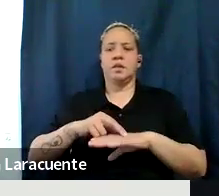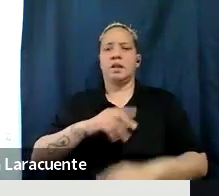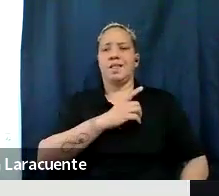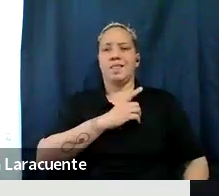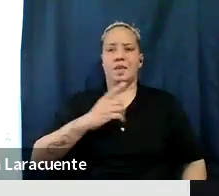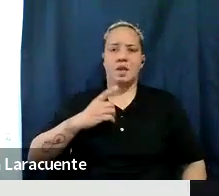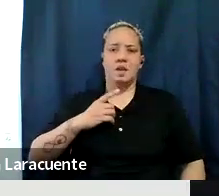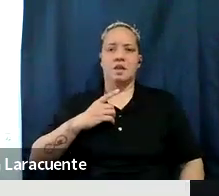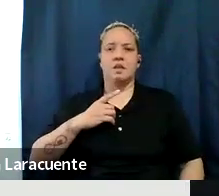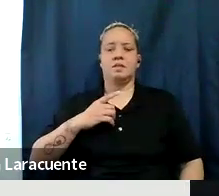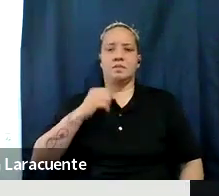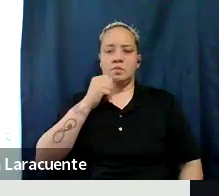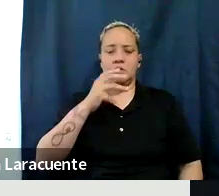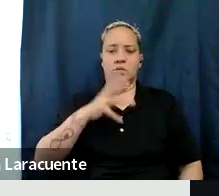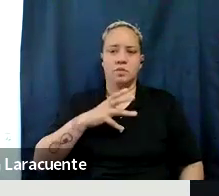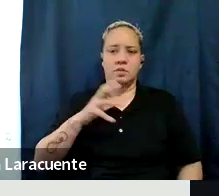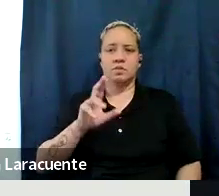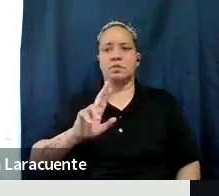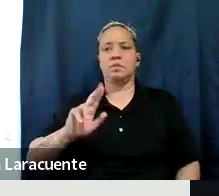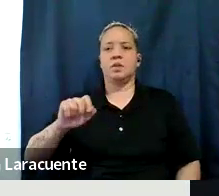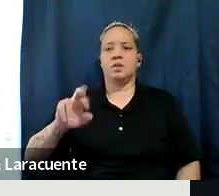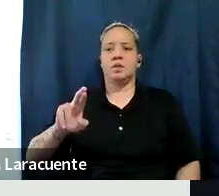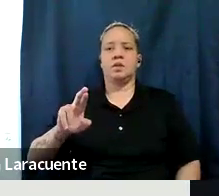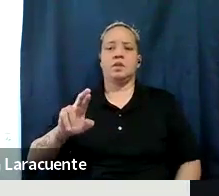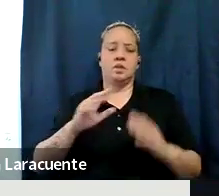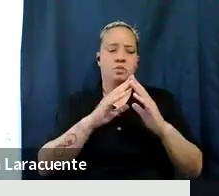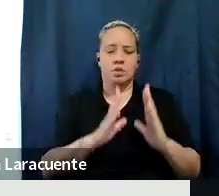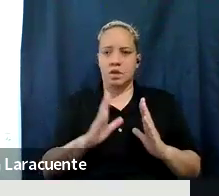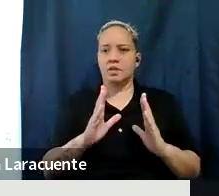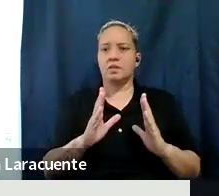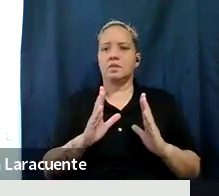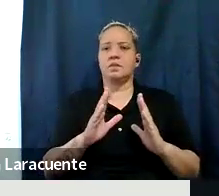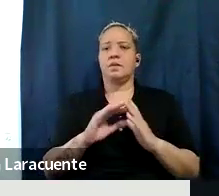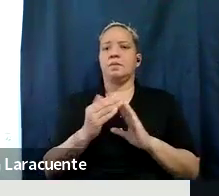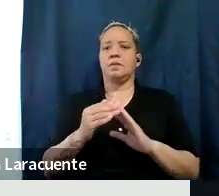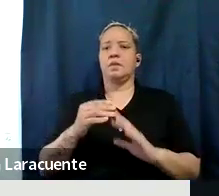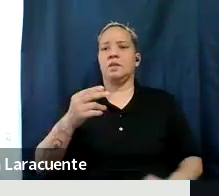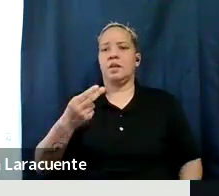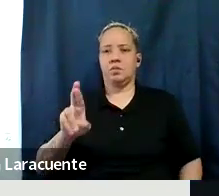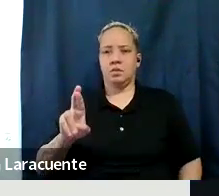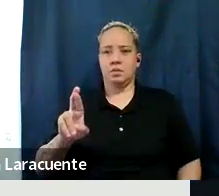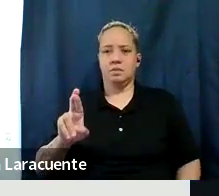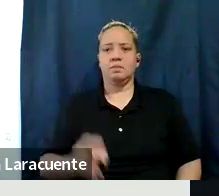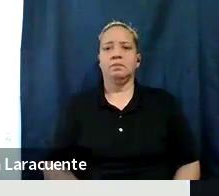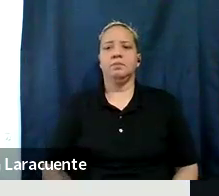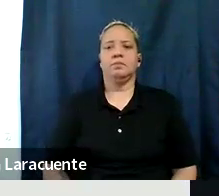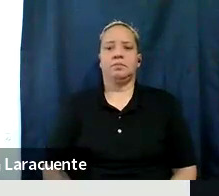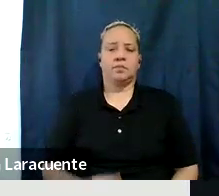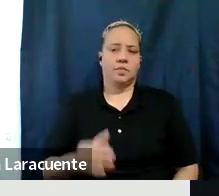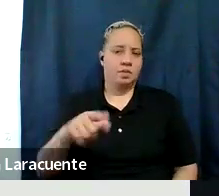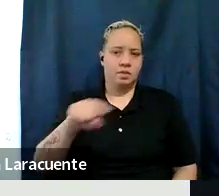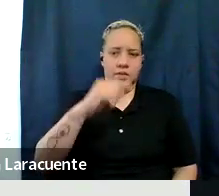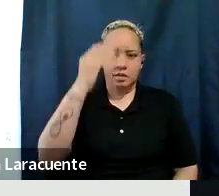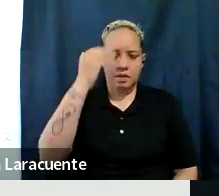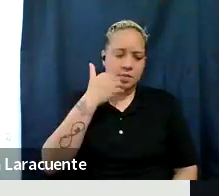Puerto Rico y su domicilio estaba ubicado en el barrio de Hato Rey. Todos ustedes saben mucho mejor